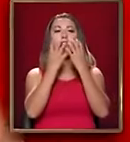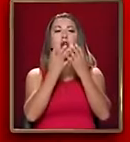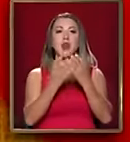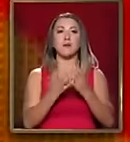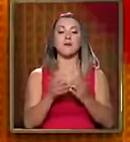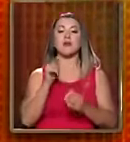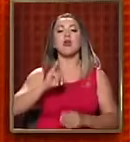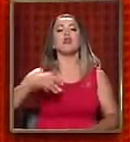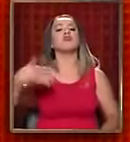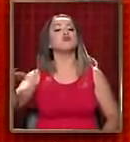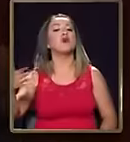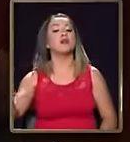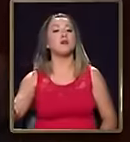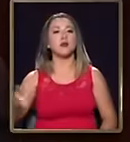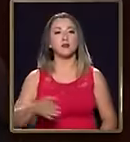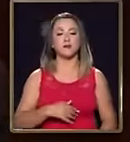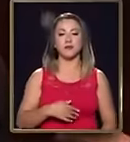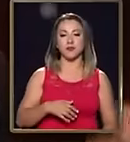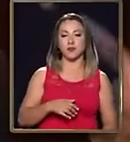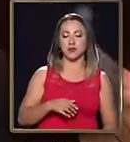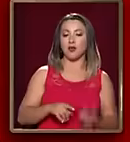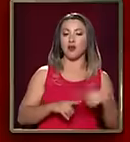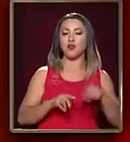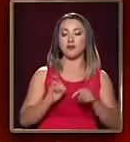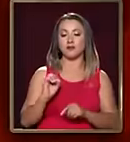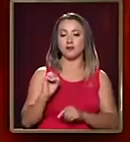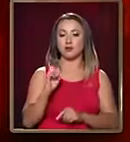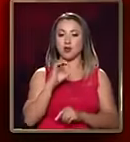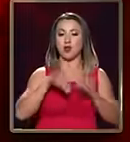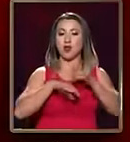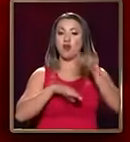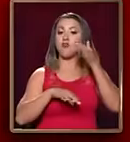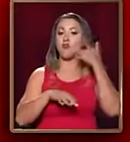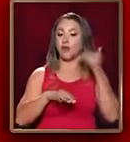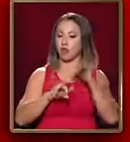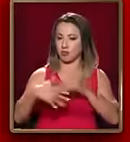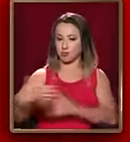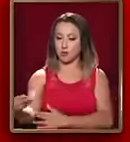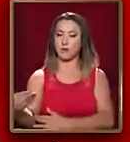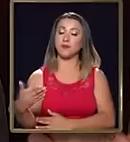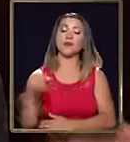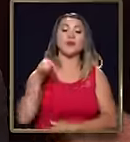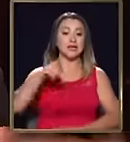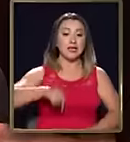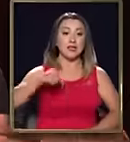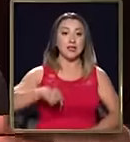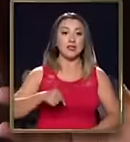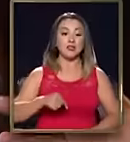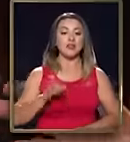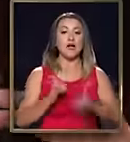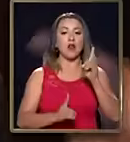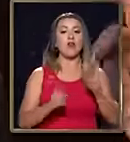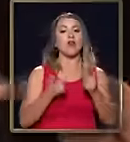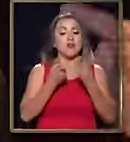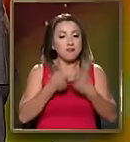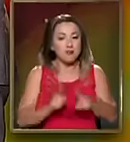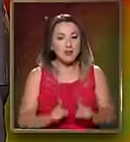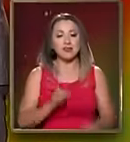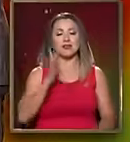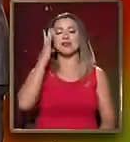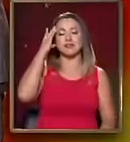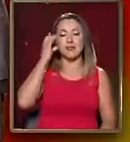Esa va después. No, una infidencia. La antorcha. Esto es algo diferente porque